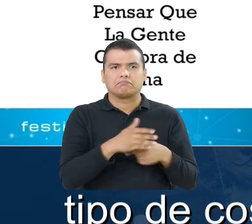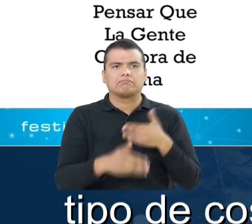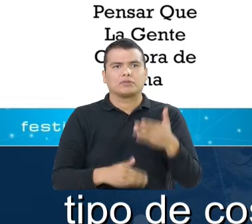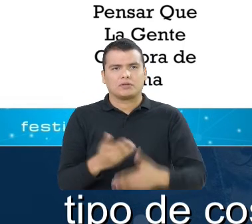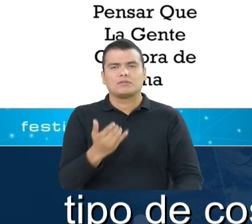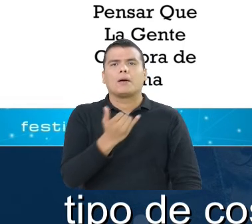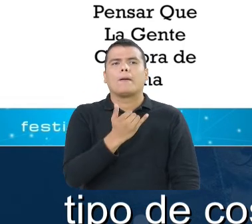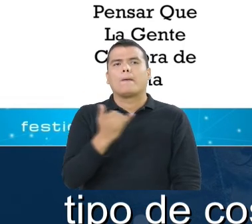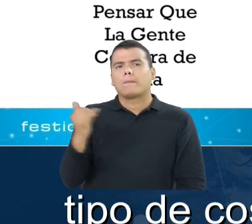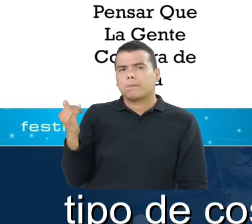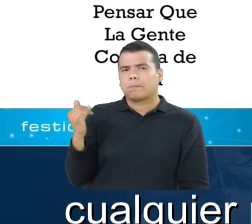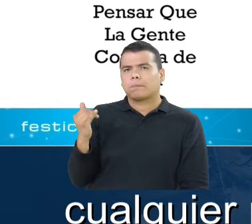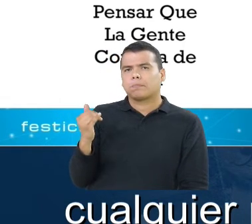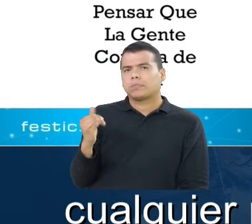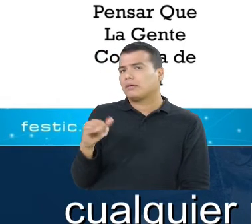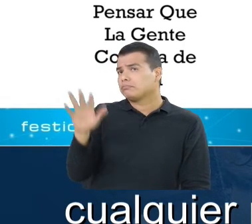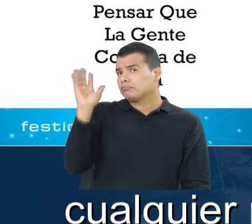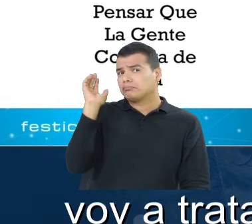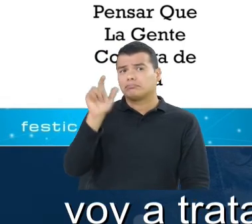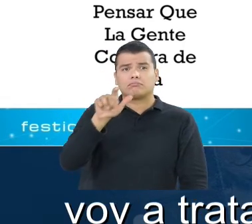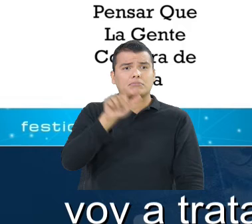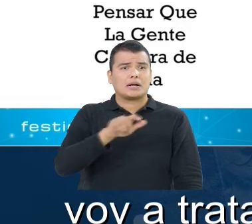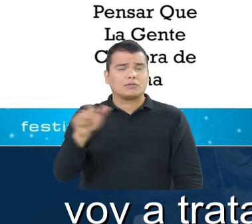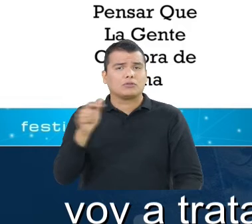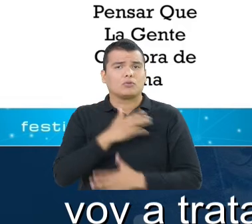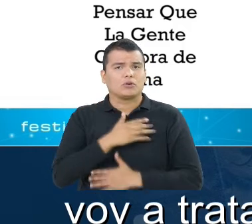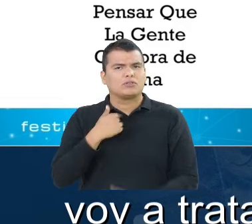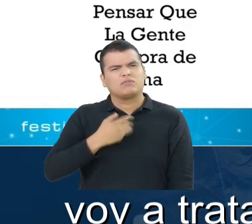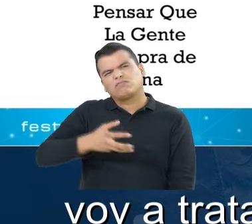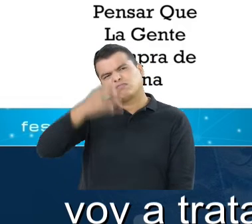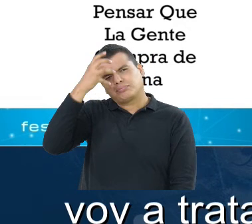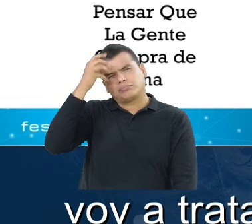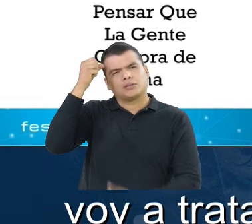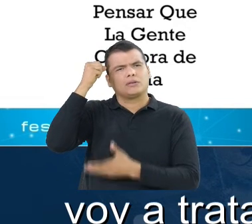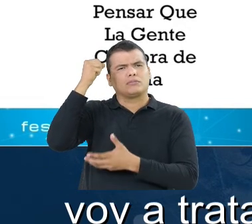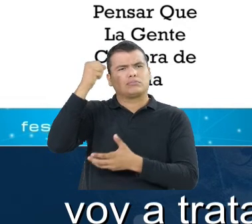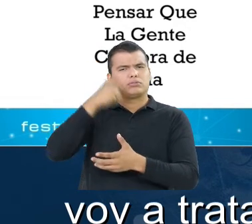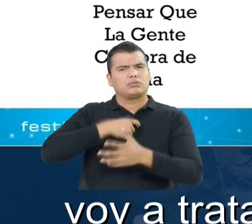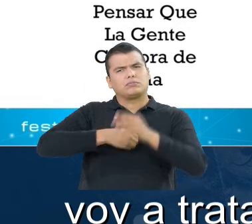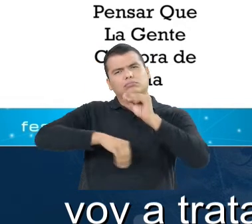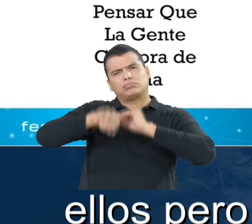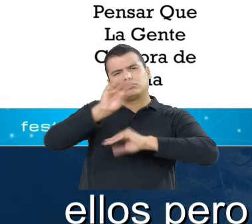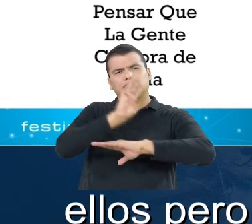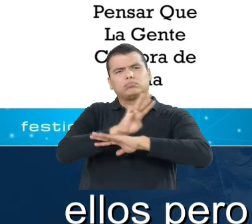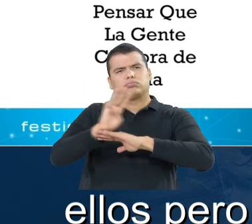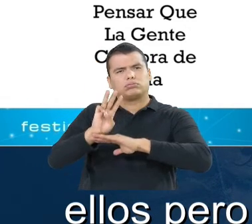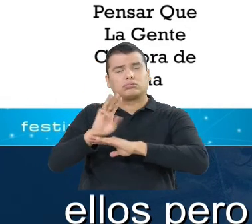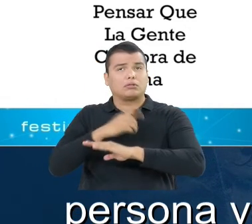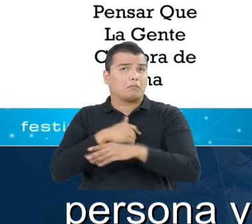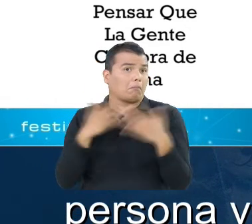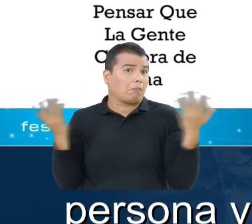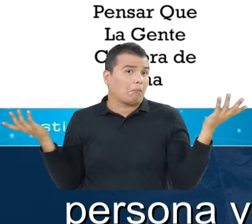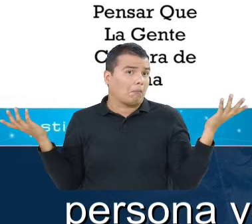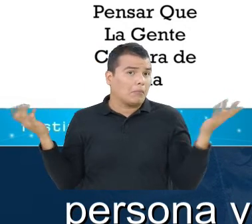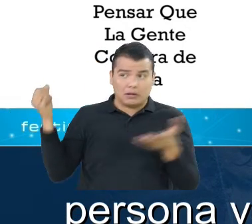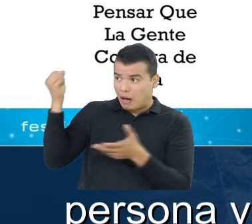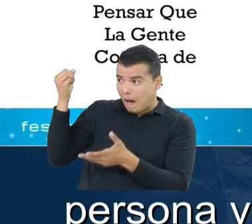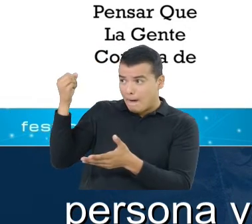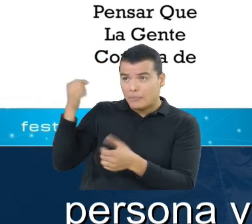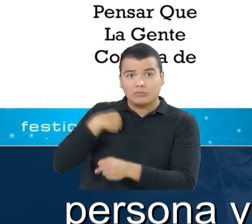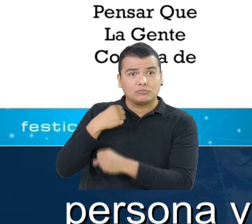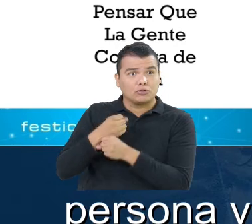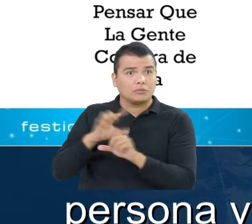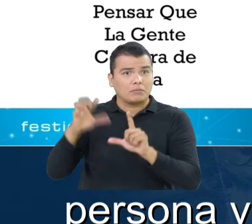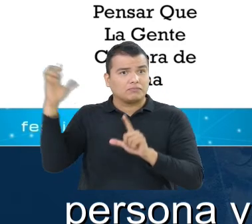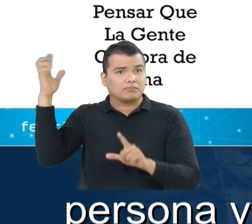de ellos, pero ya lo puede hacer cualquier persona. Yo soy economista y yo sé crear páginas web, por darles un ejemplo. Entonces, ya no